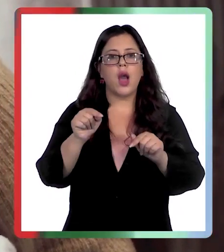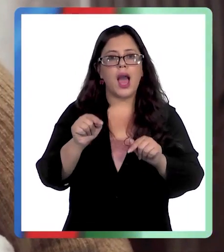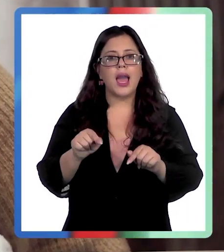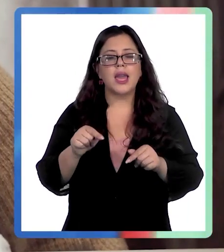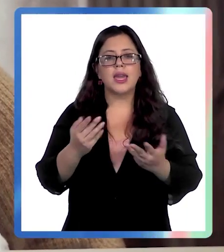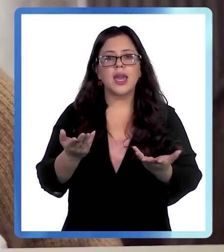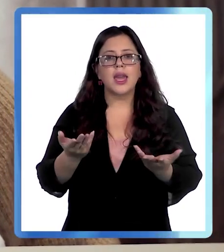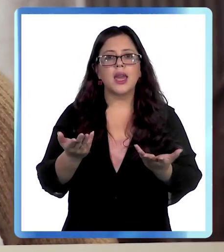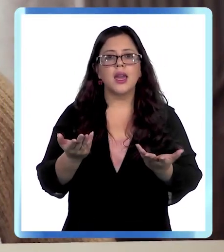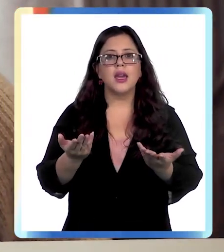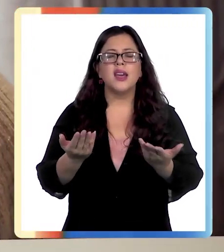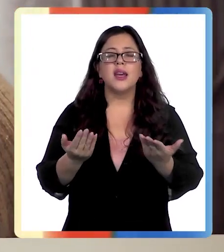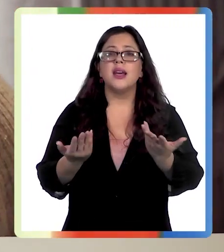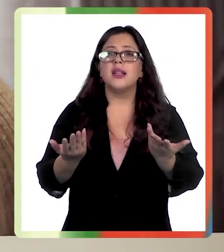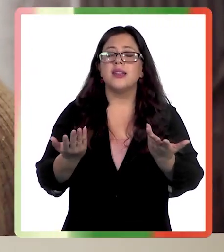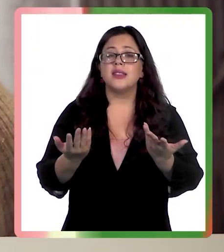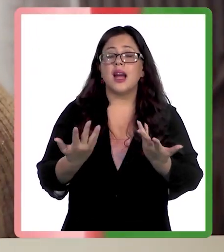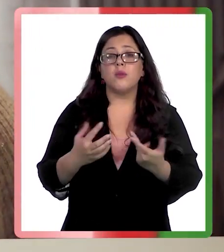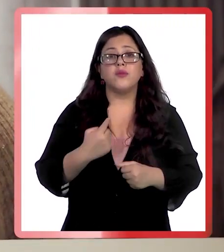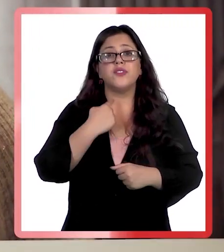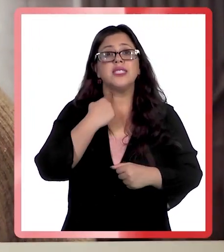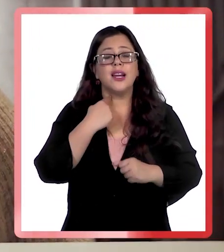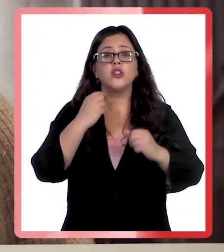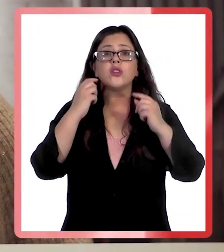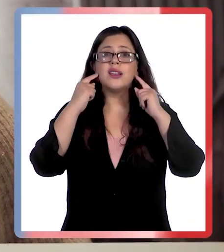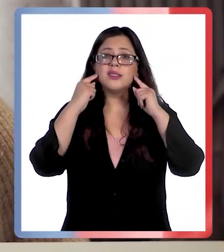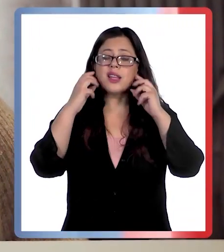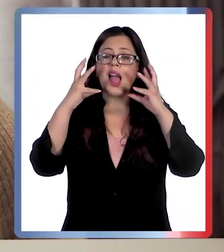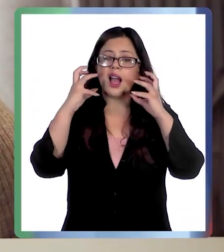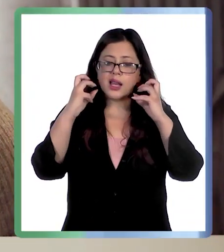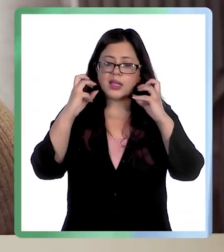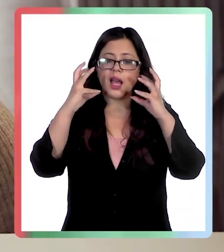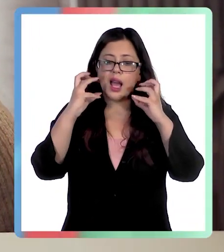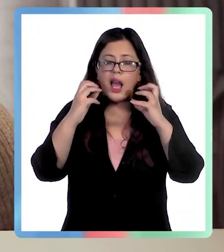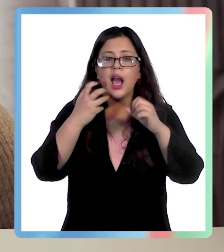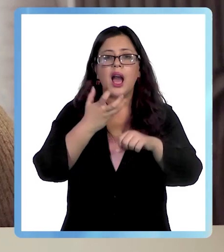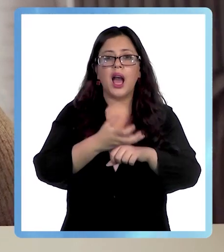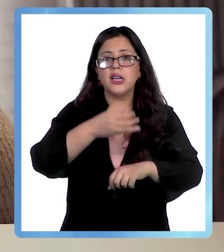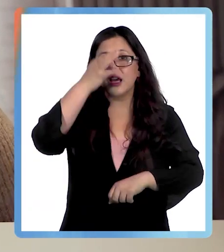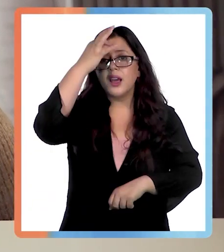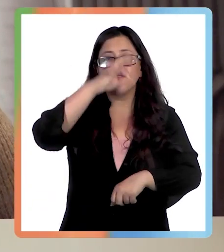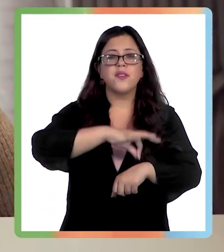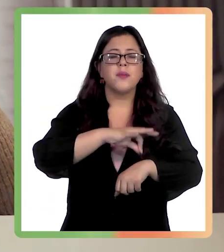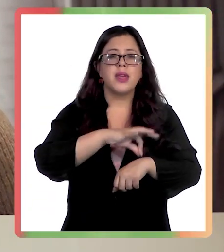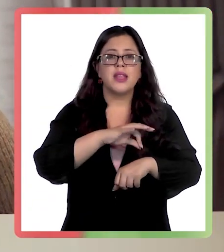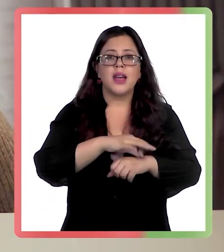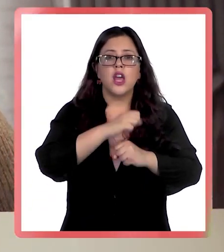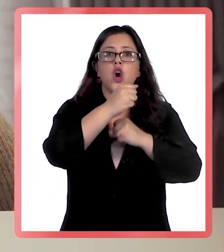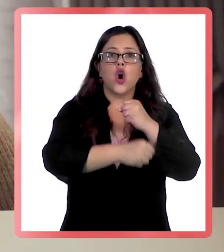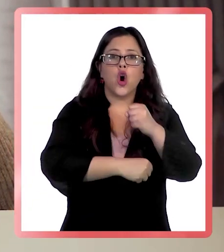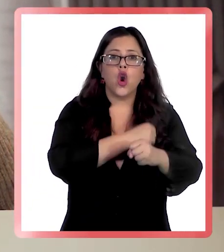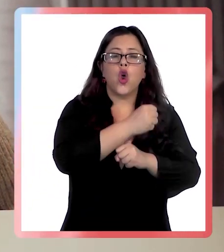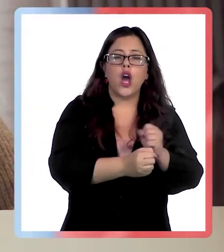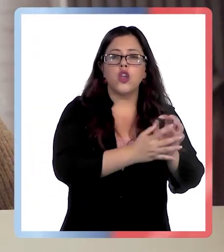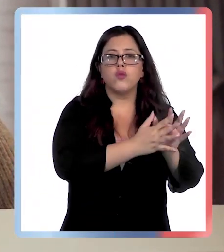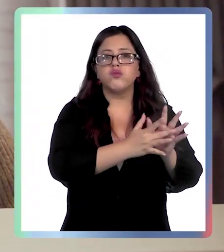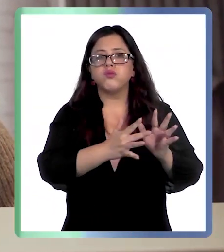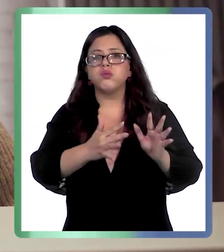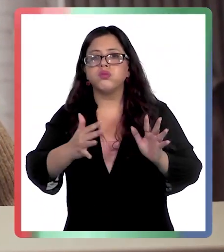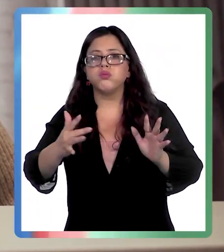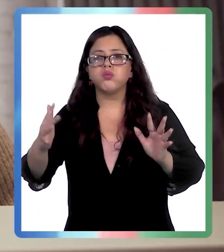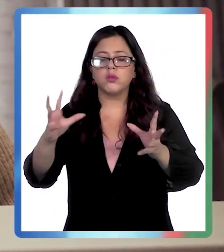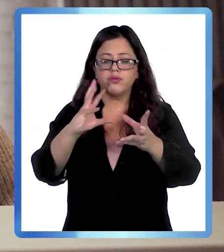finalmente lo que estamos protegiendo es nuestra articulación y existen muchas enfermedades de la articulación que a través de los años va